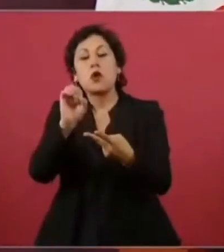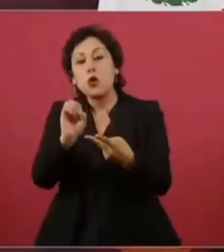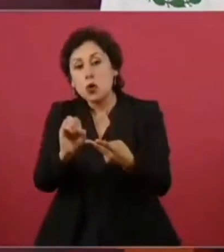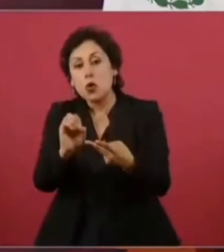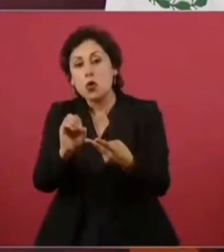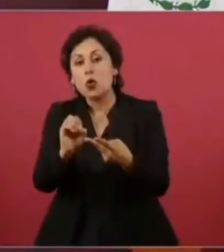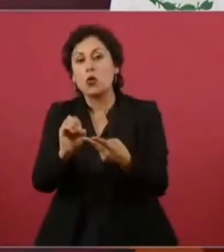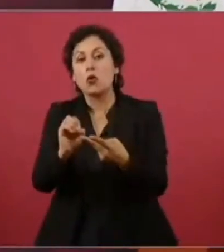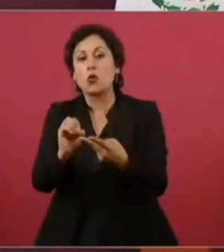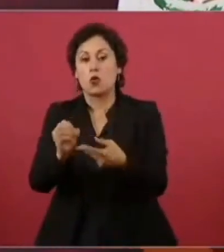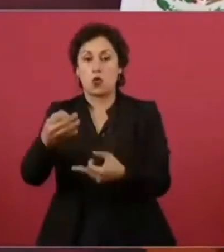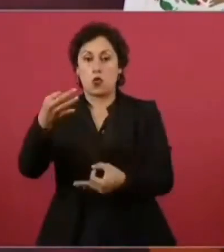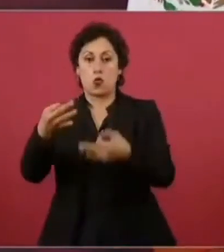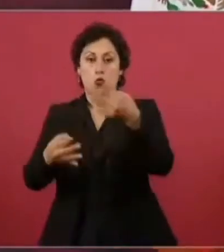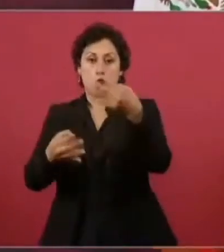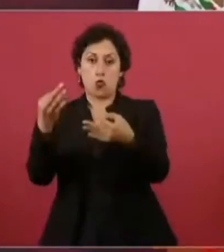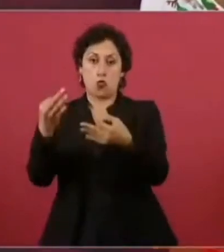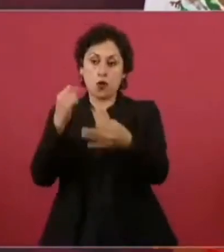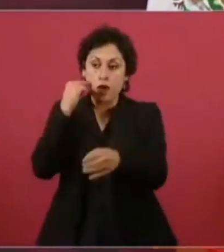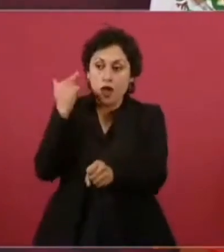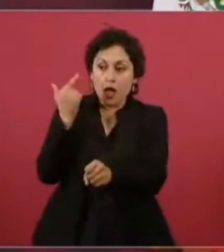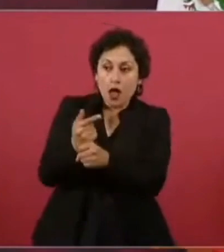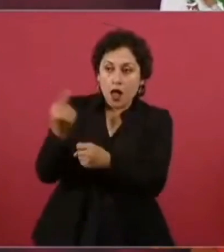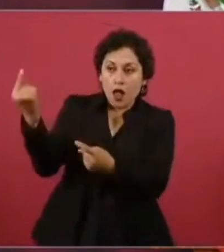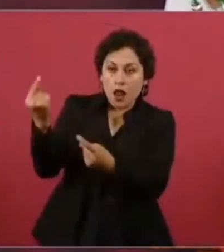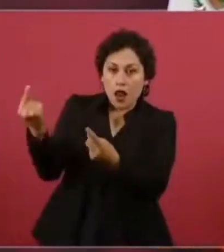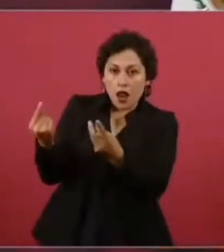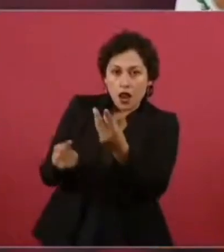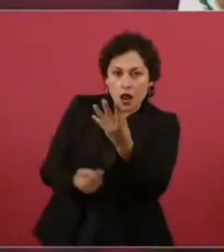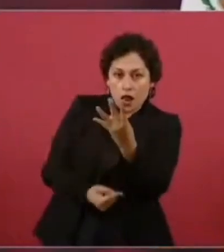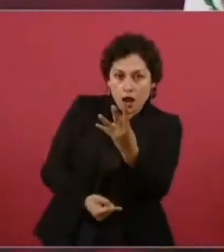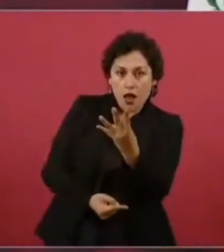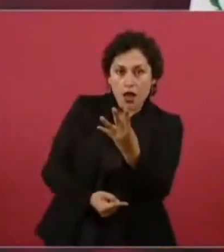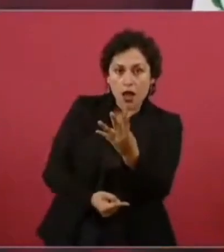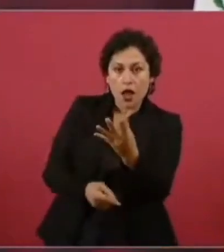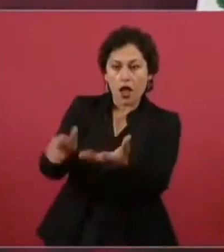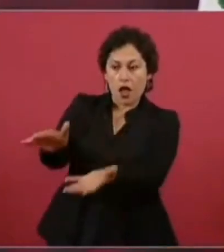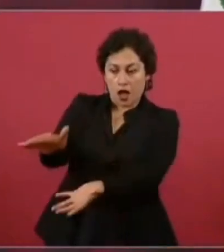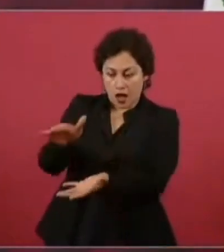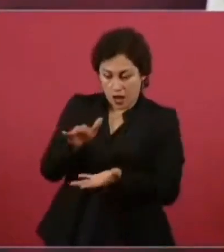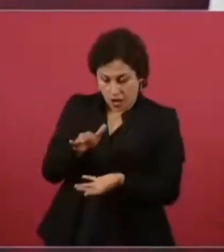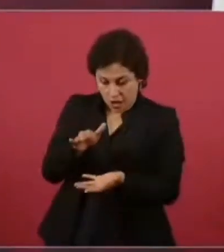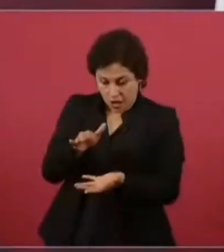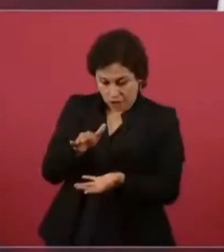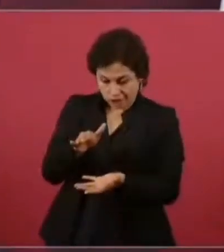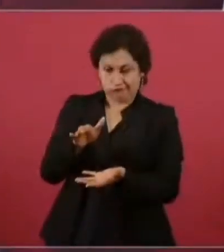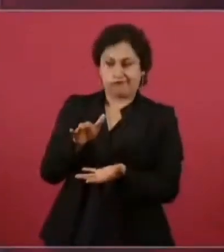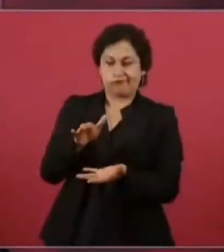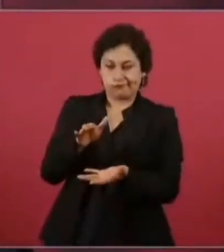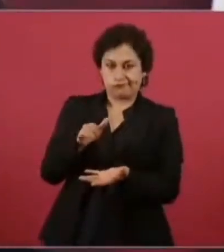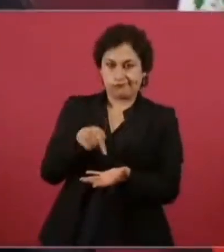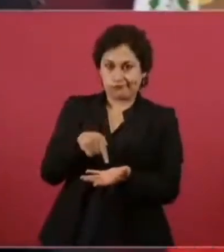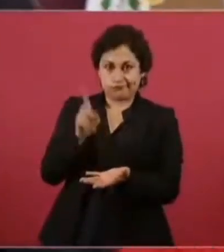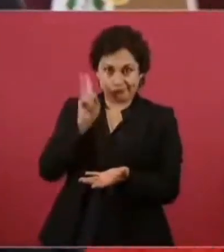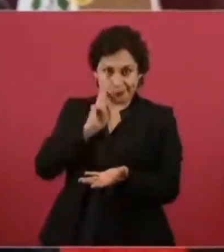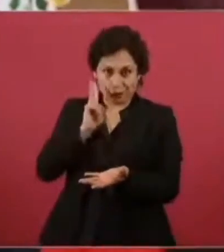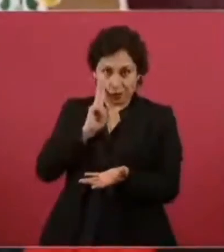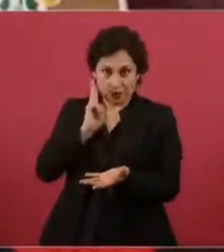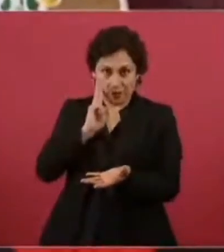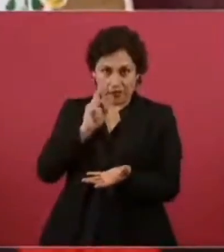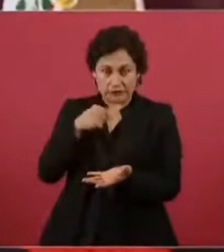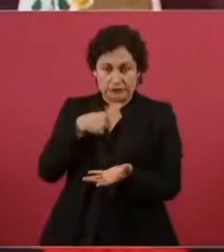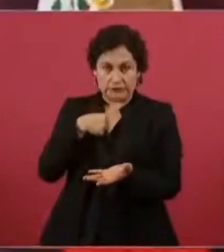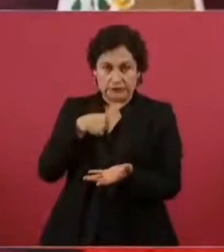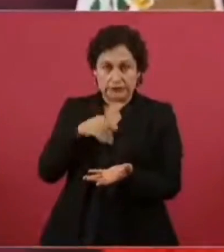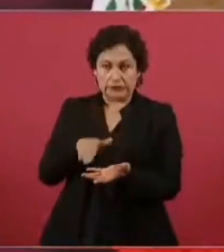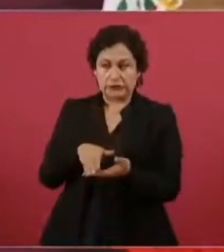la Consejería Jurídica, pues no nos podemos quedar con pruebas que puedan